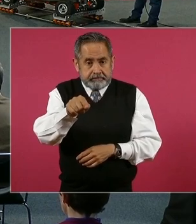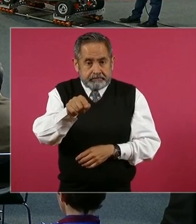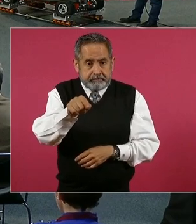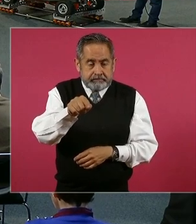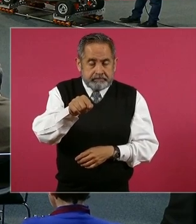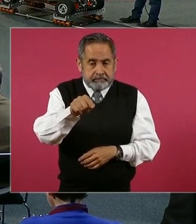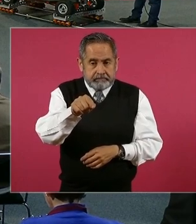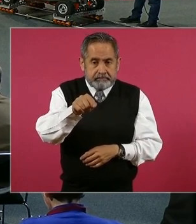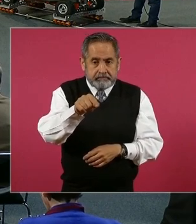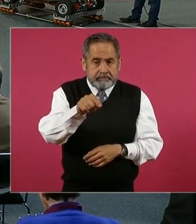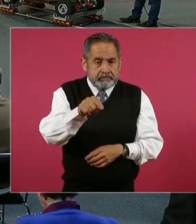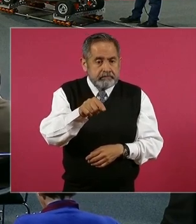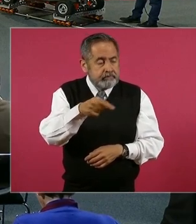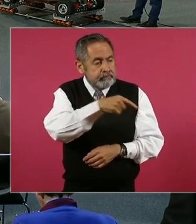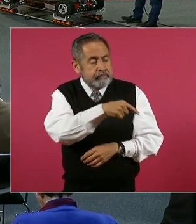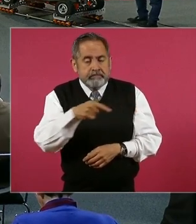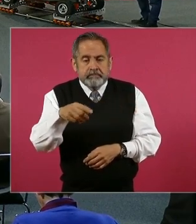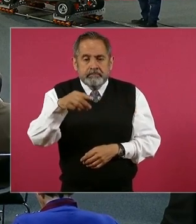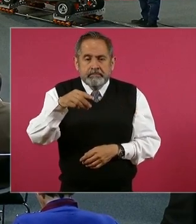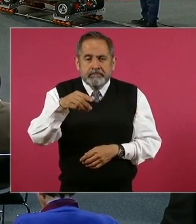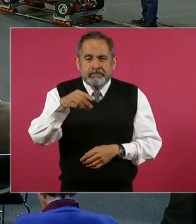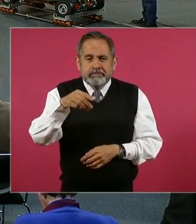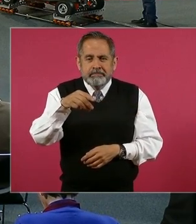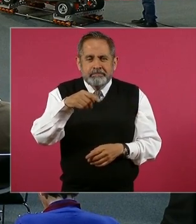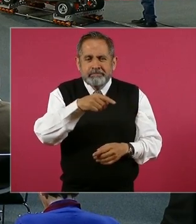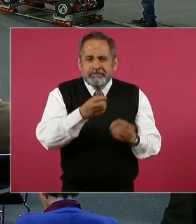de de Mario mar